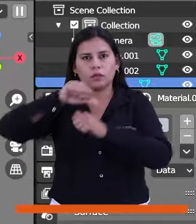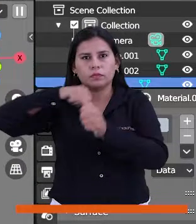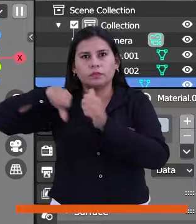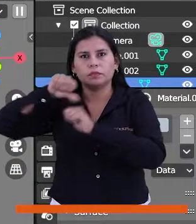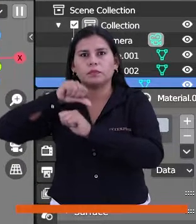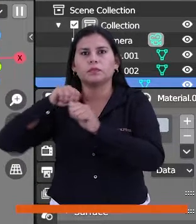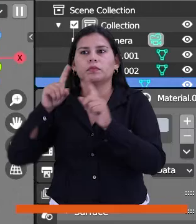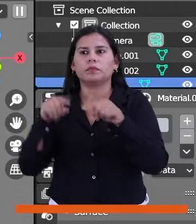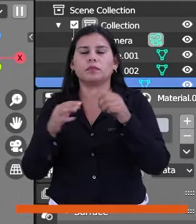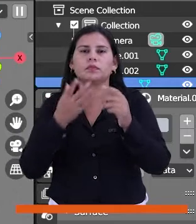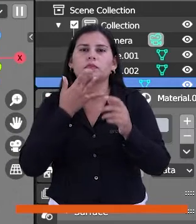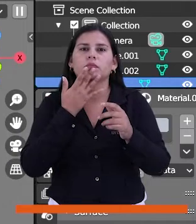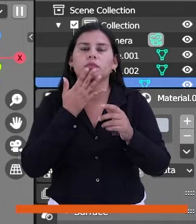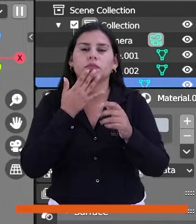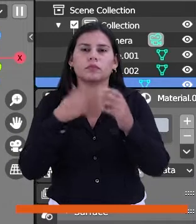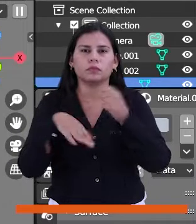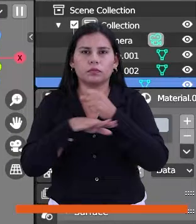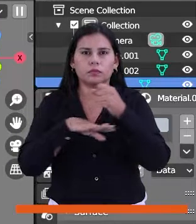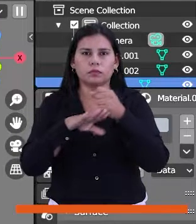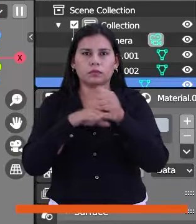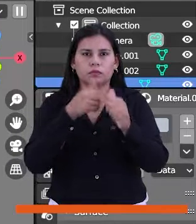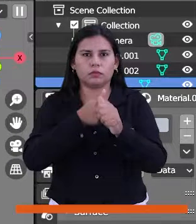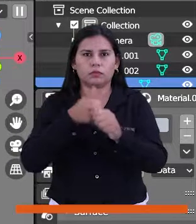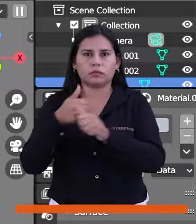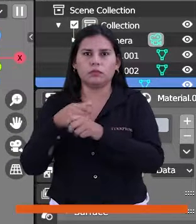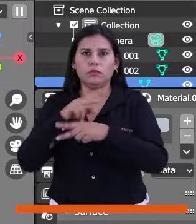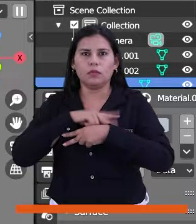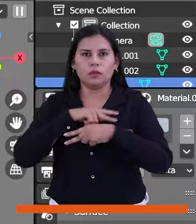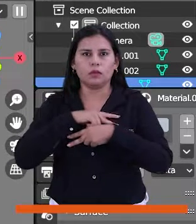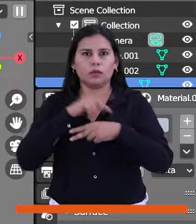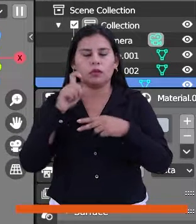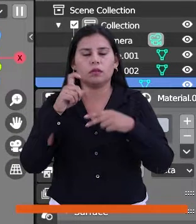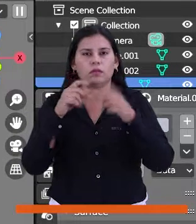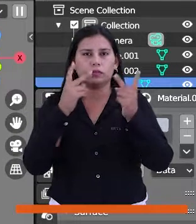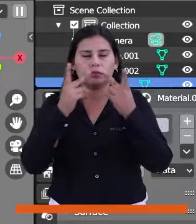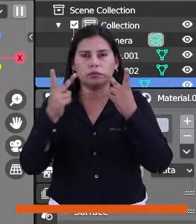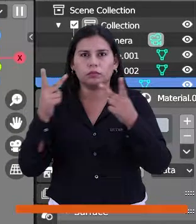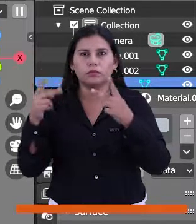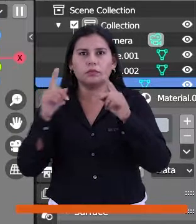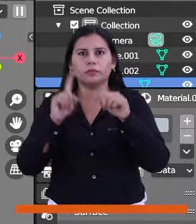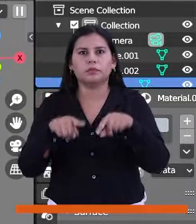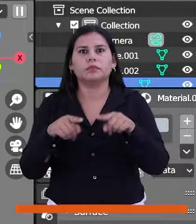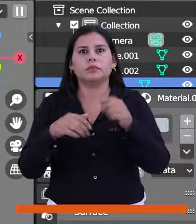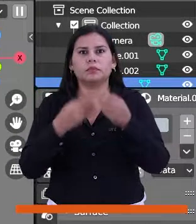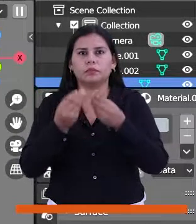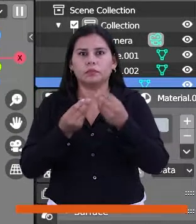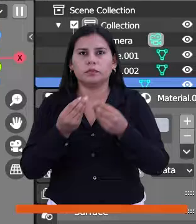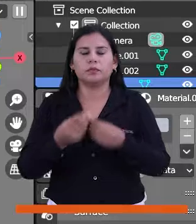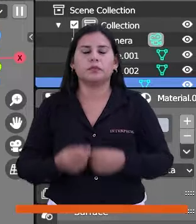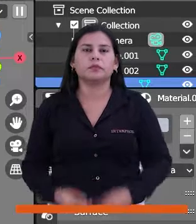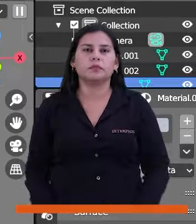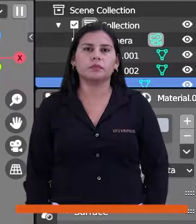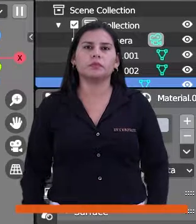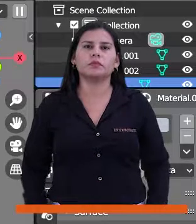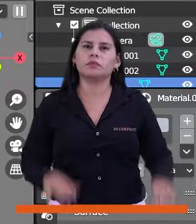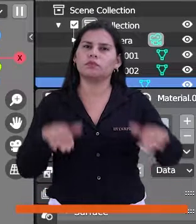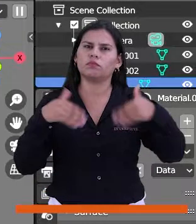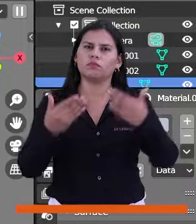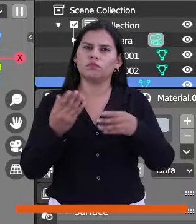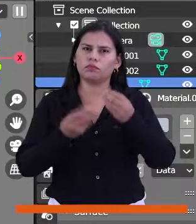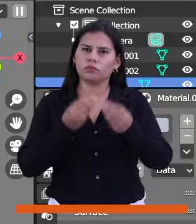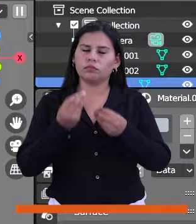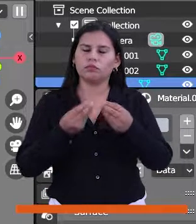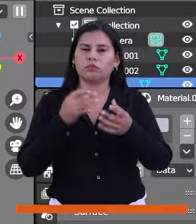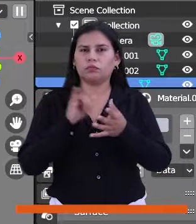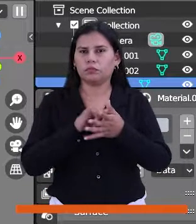modificarle los colores base y cada una de las propiedades que veíamos en la clase anterior. Ahora, ¿qué es lo que vamos a